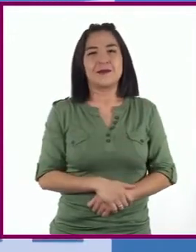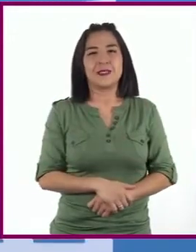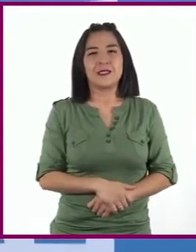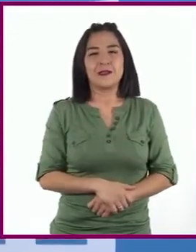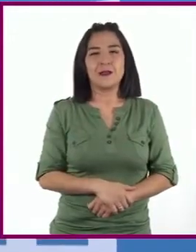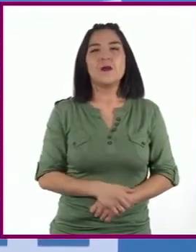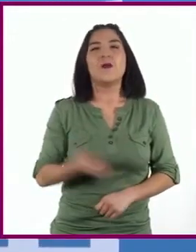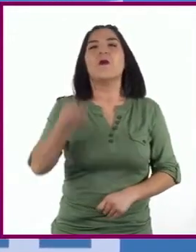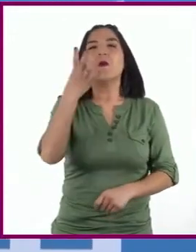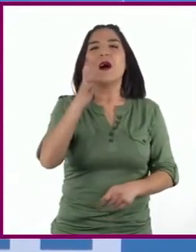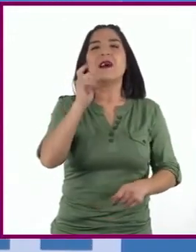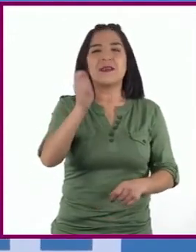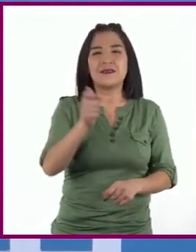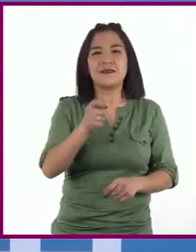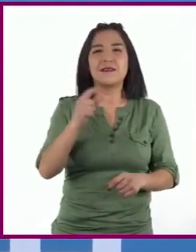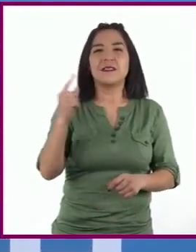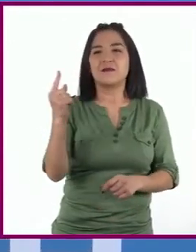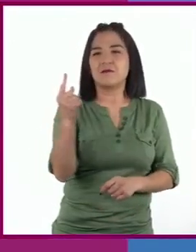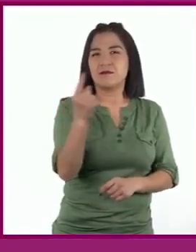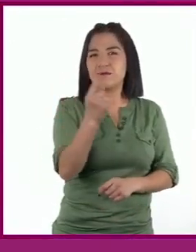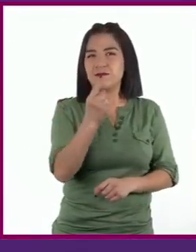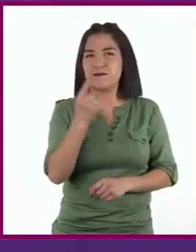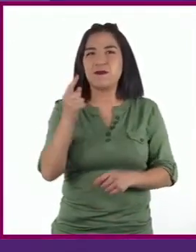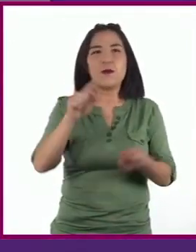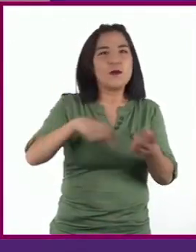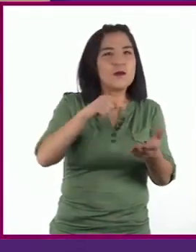¿Cuál es el sentido del giro?